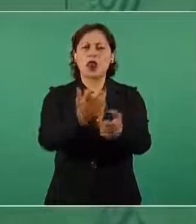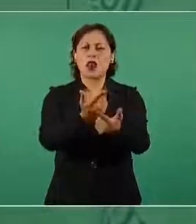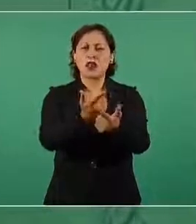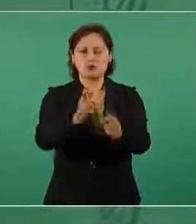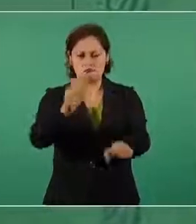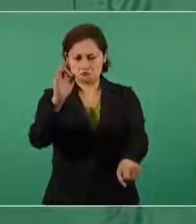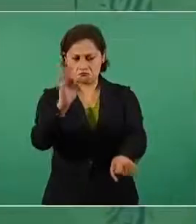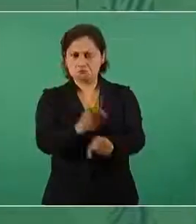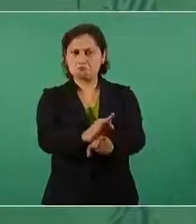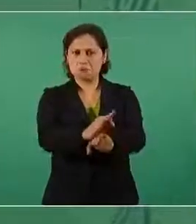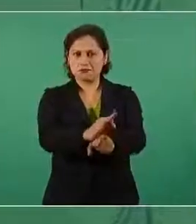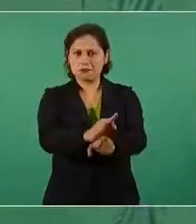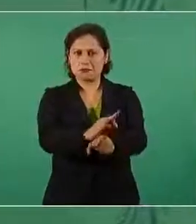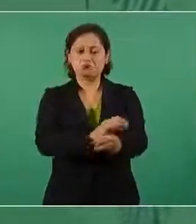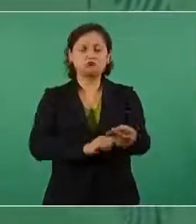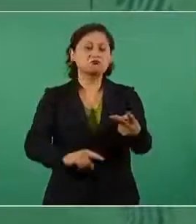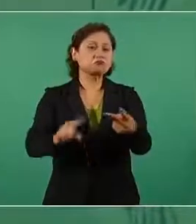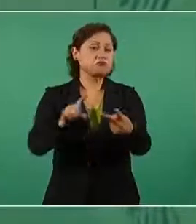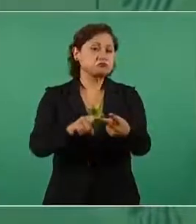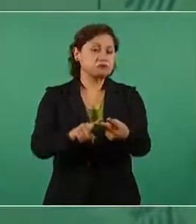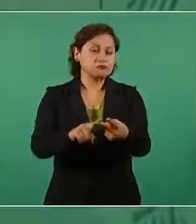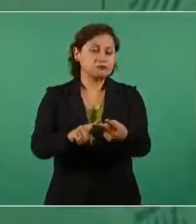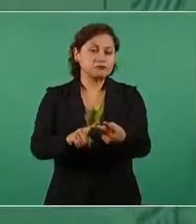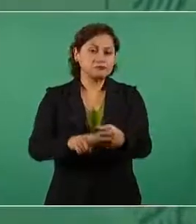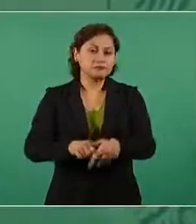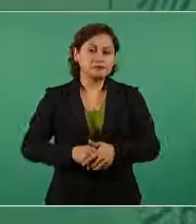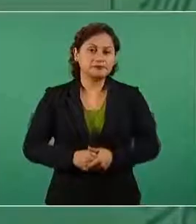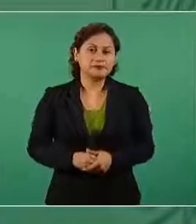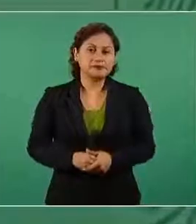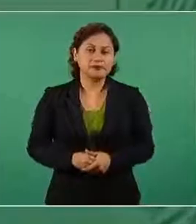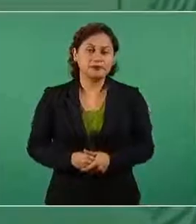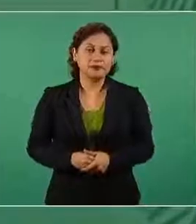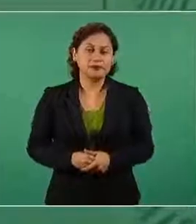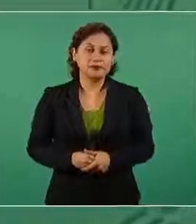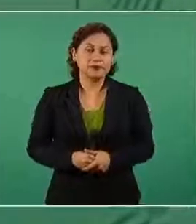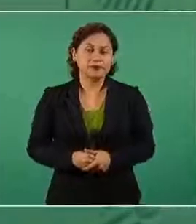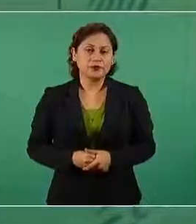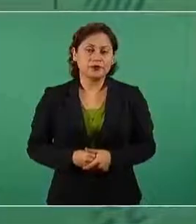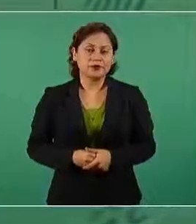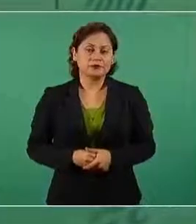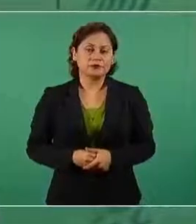que debemos de, sobre todo,